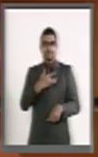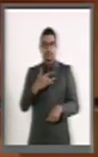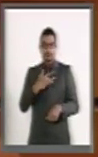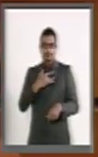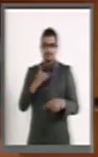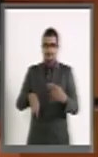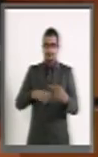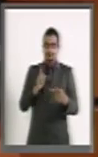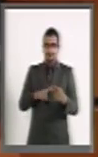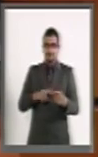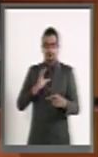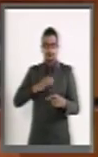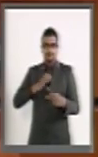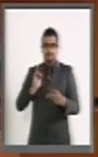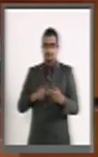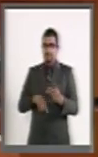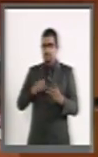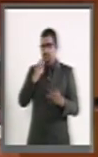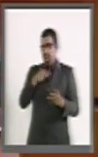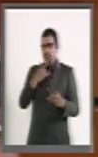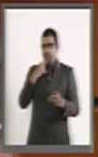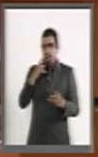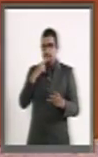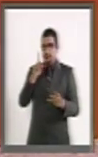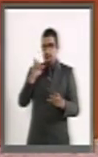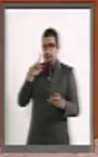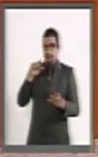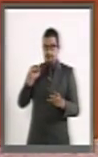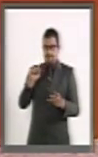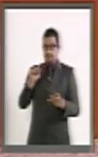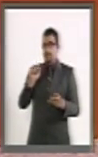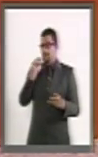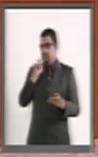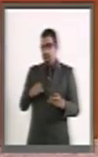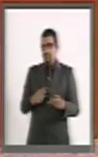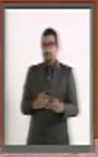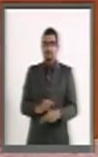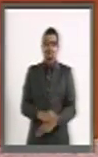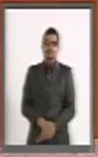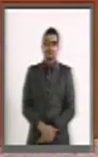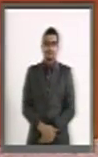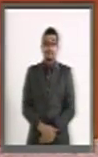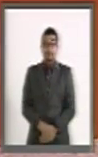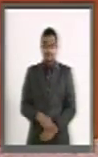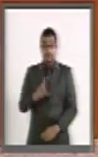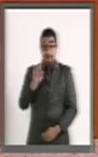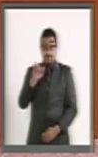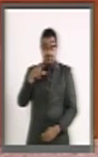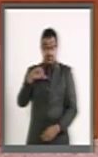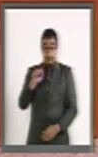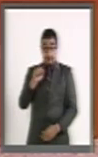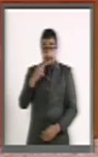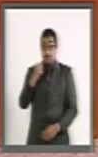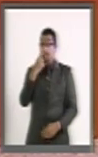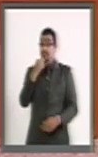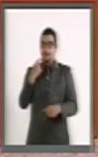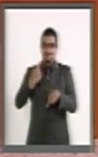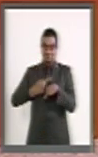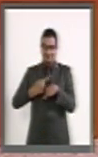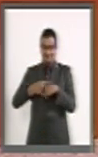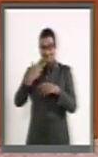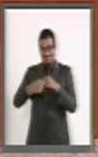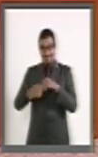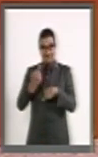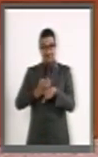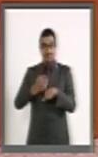cardiovasculares, el cáncer y la diabetes. La diabetes mellitus y sus diferentes tipos son una de